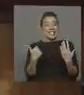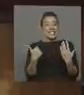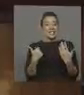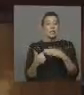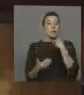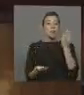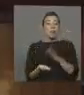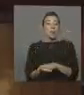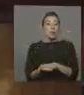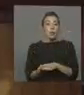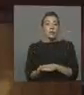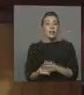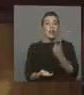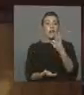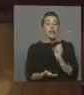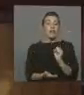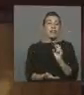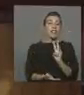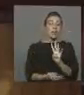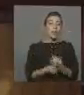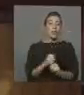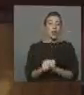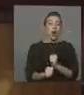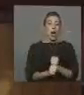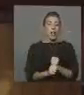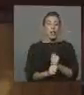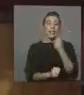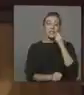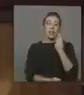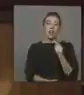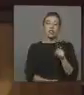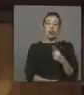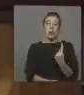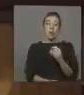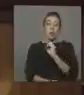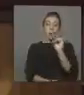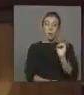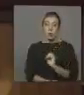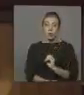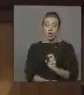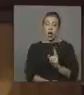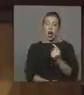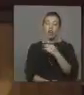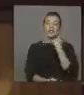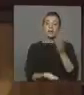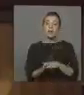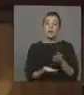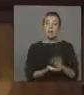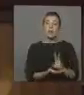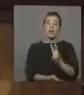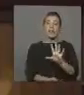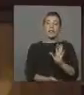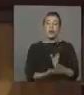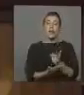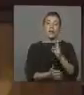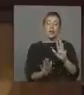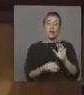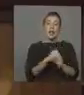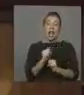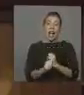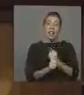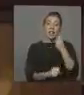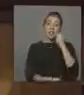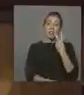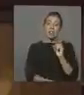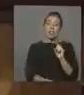defunciones entre los 20 y 24 años de edad, que equivale al 11,1%, 11 defunciones de los 25 a 29 años, que equivale